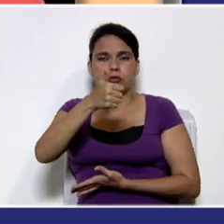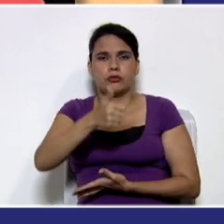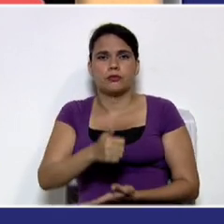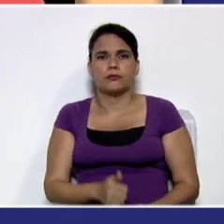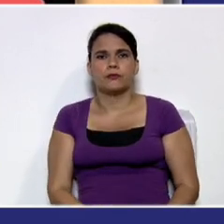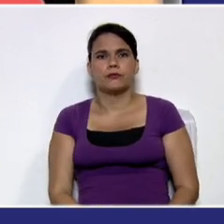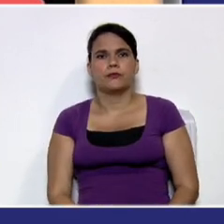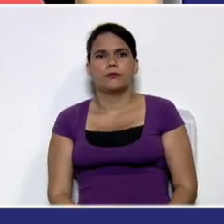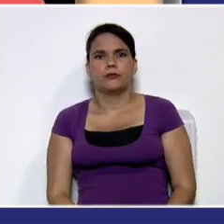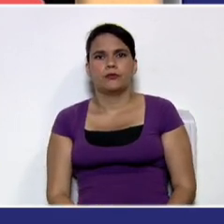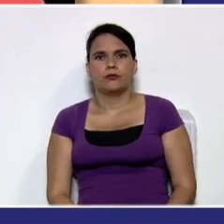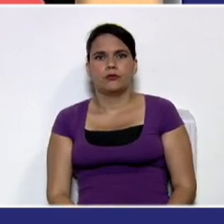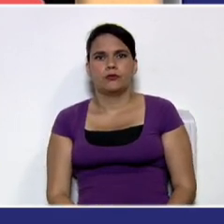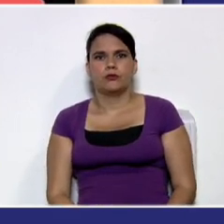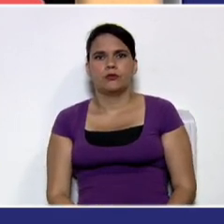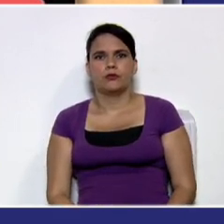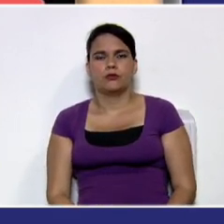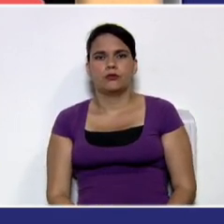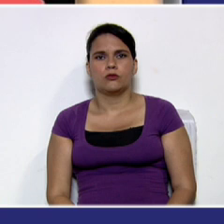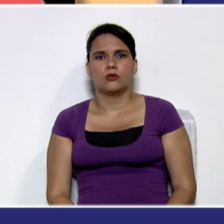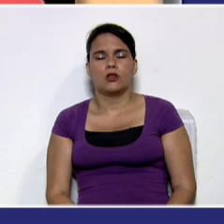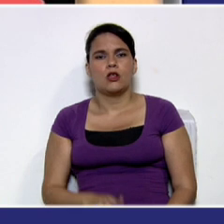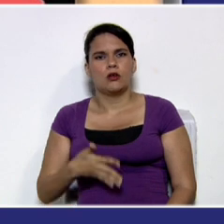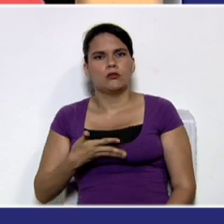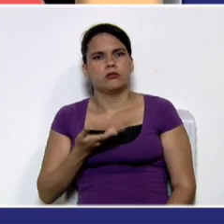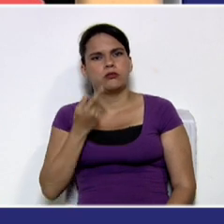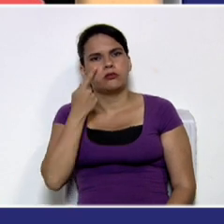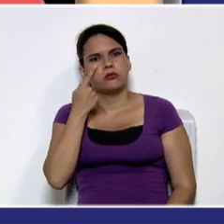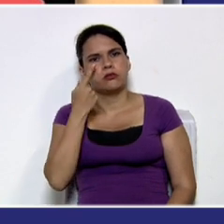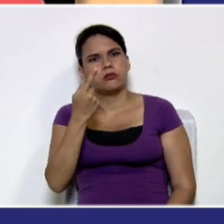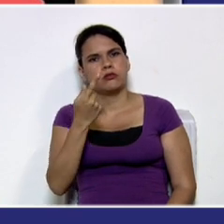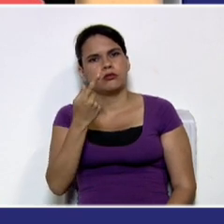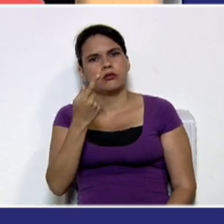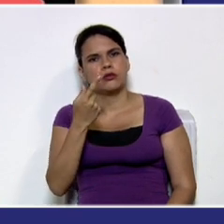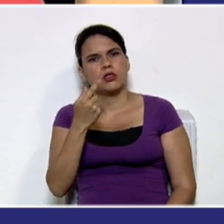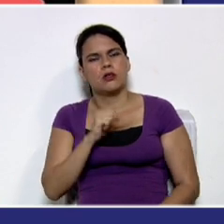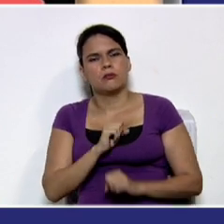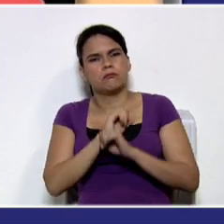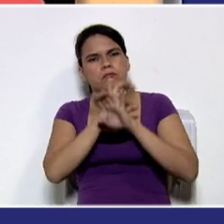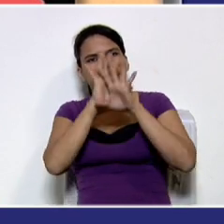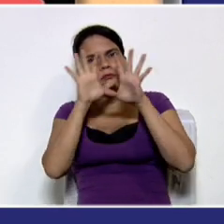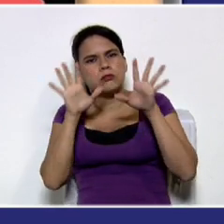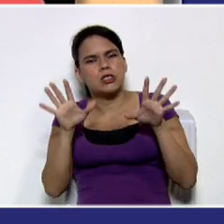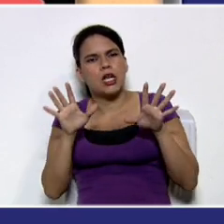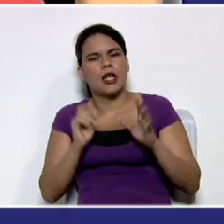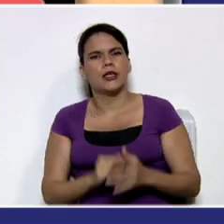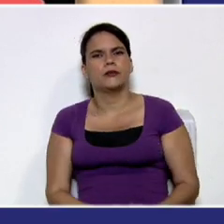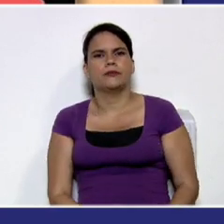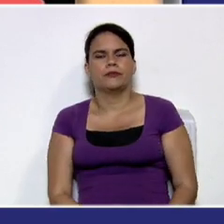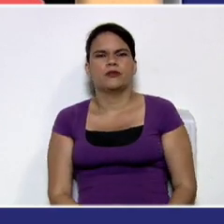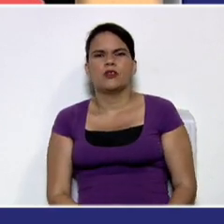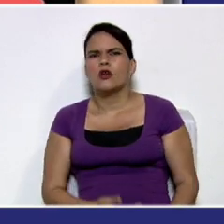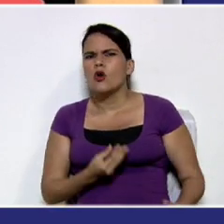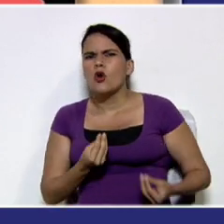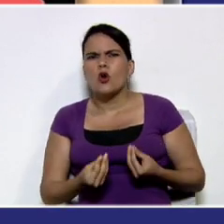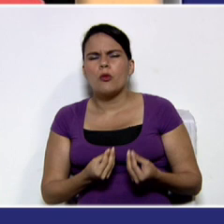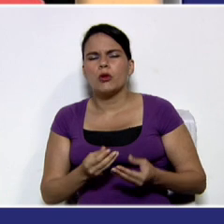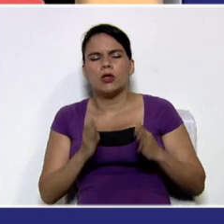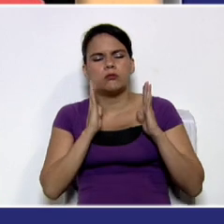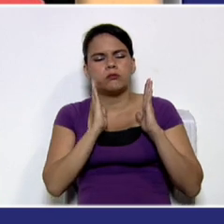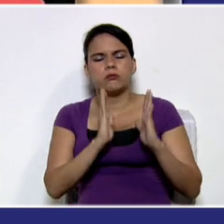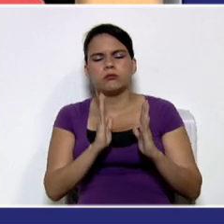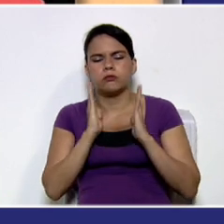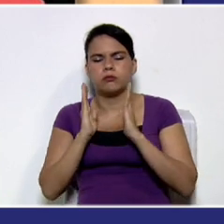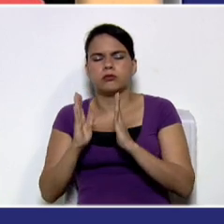3.988.377 habitantes. Hemos podido ver de una manera más clara o más detallada cómo está